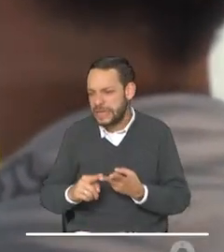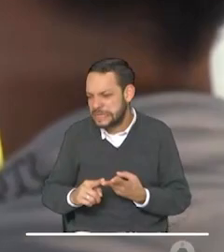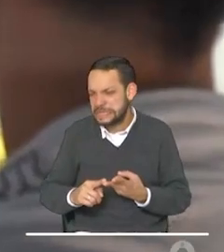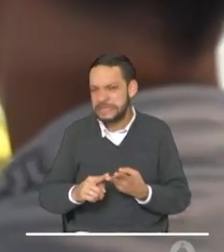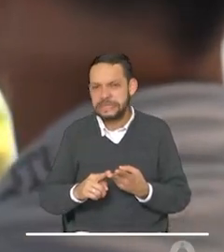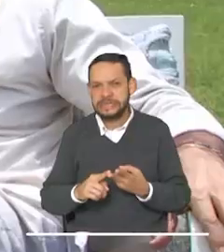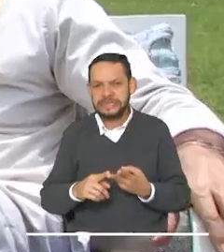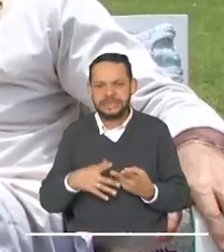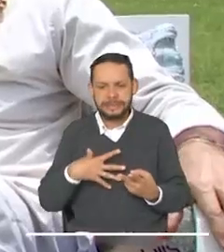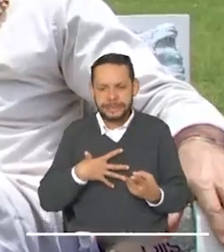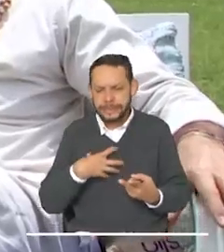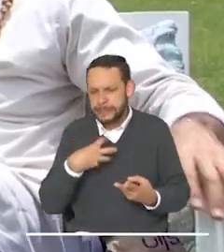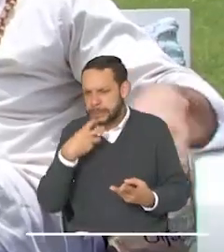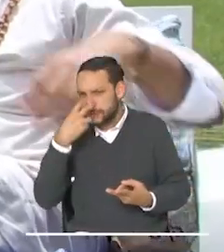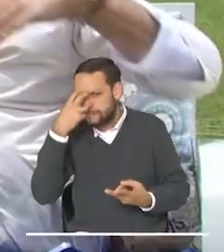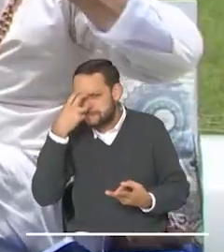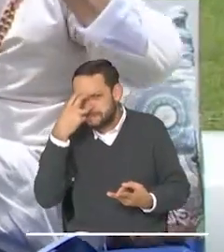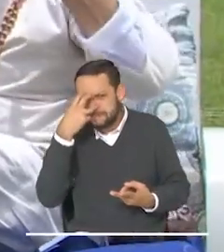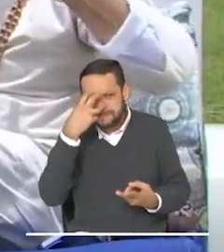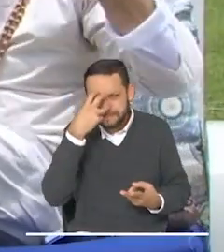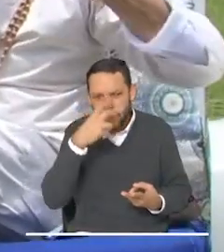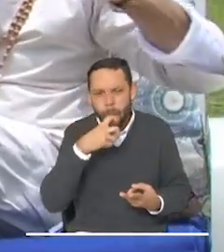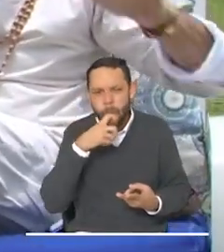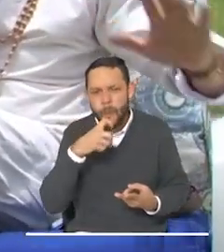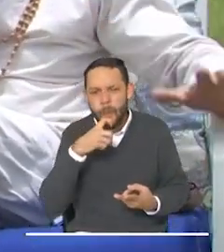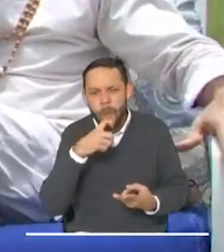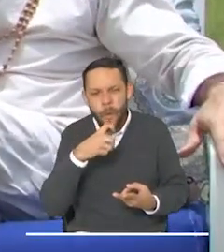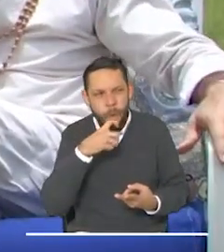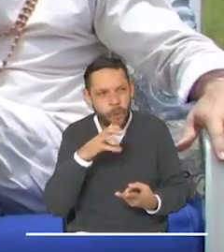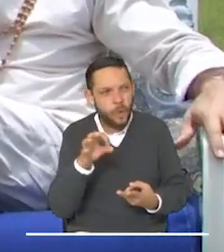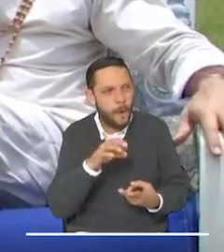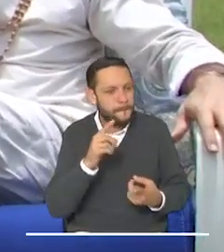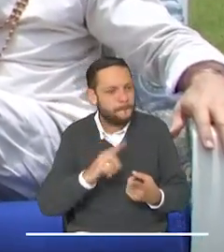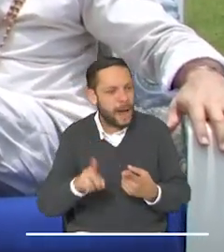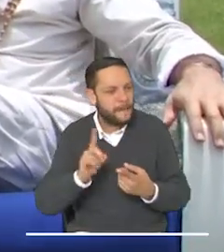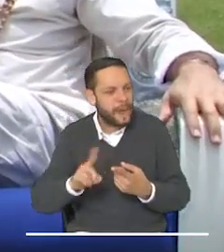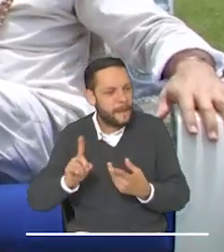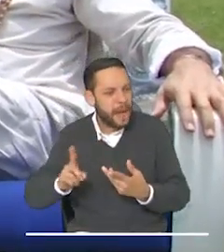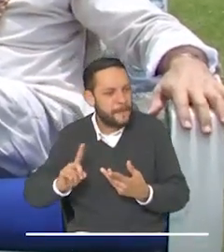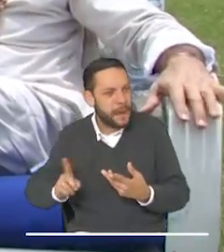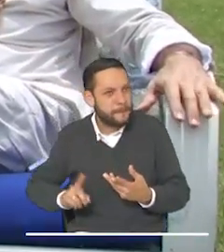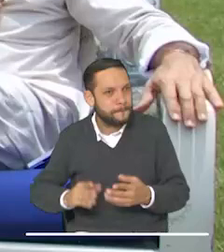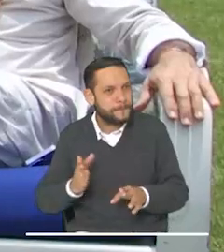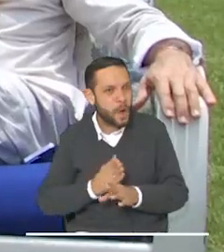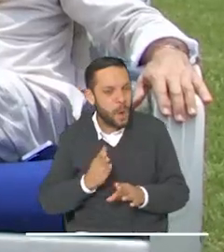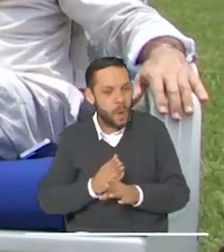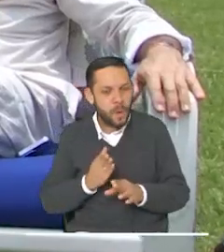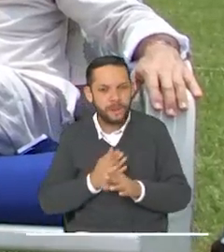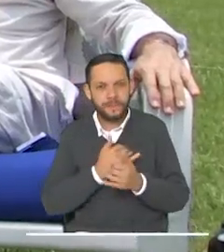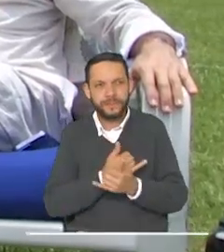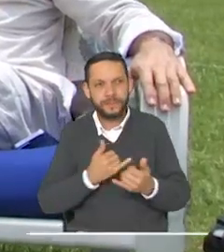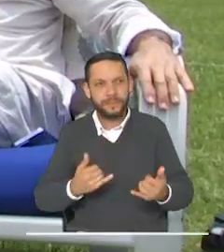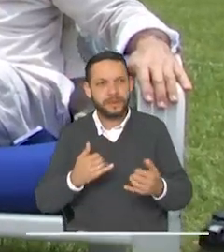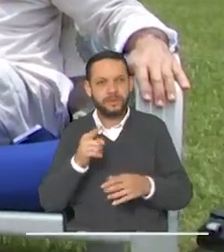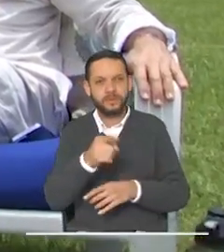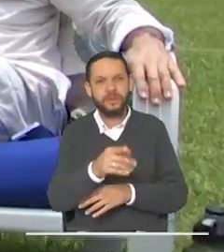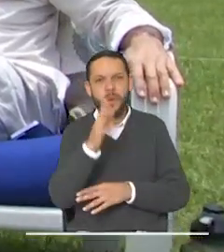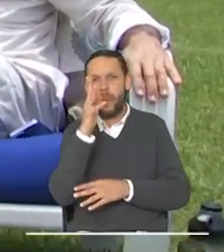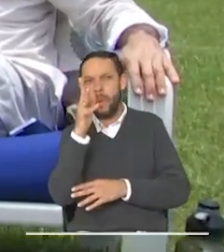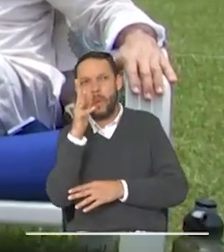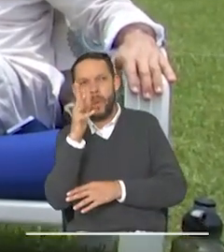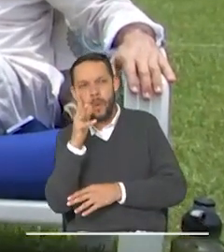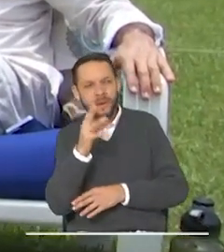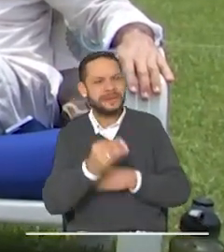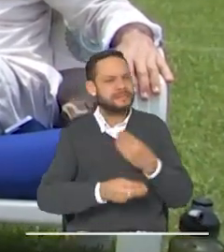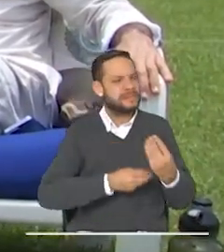reactividad tantos diagnósticos que ustedes manejan pero que usted en su conferencia dice no